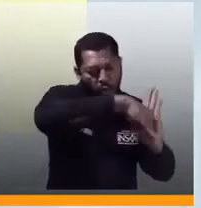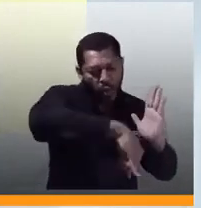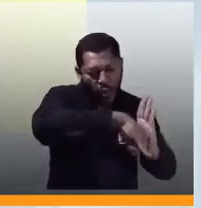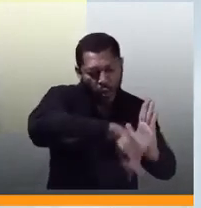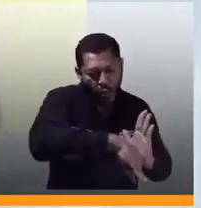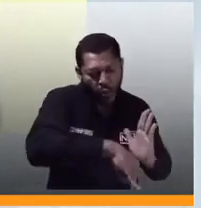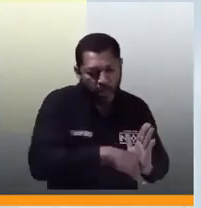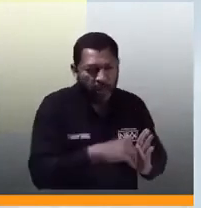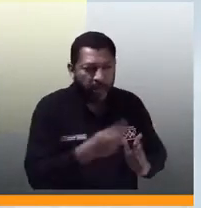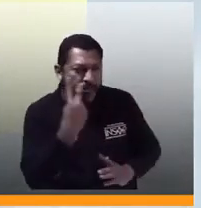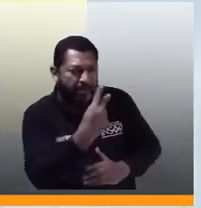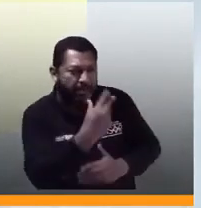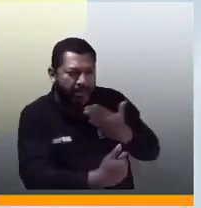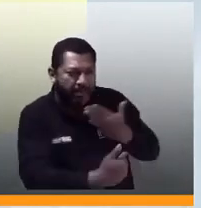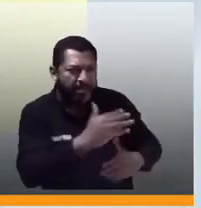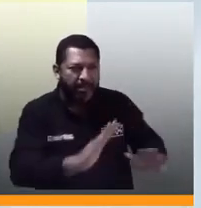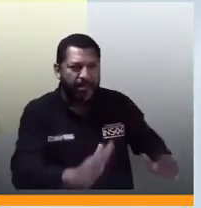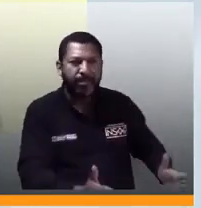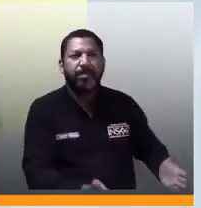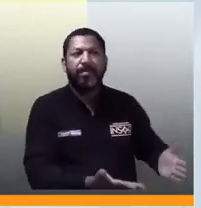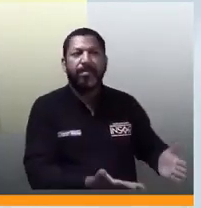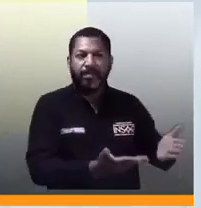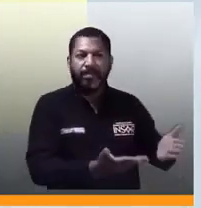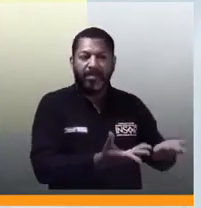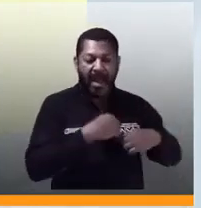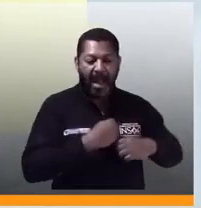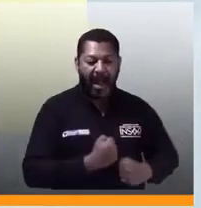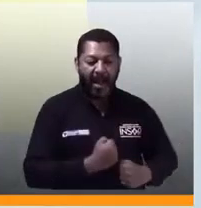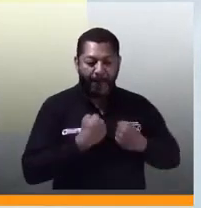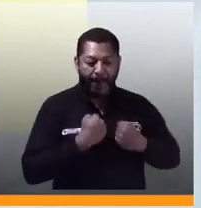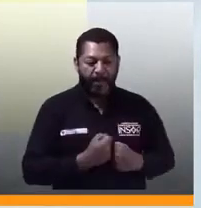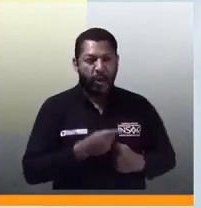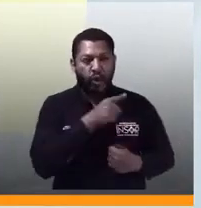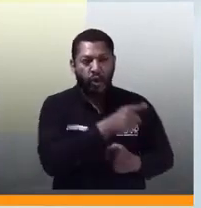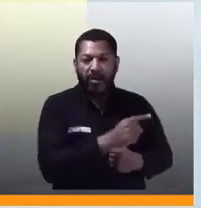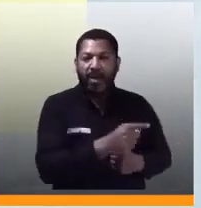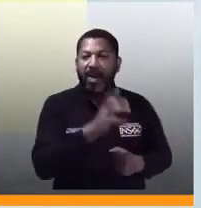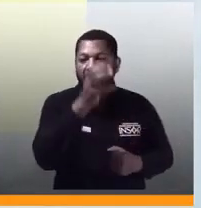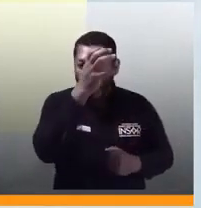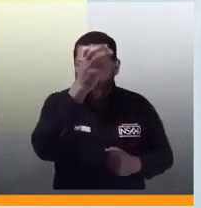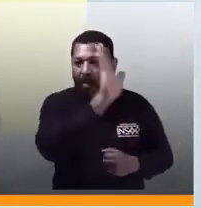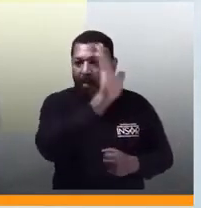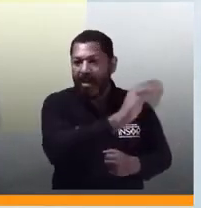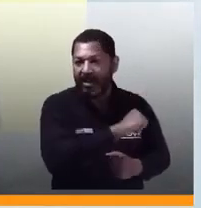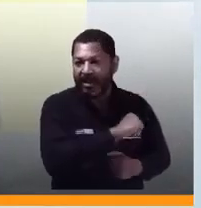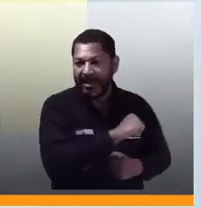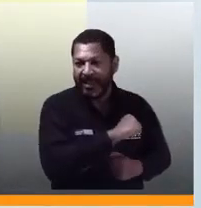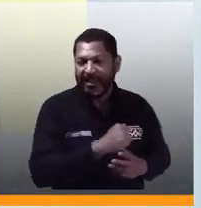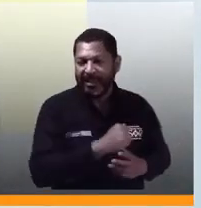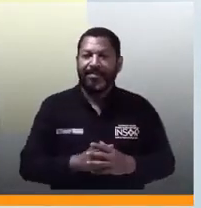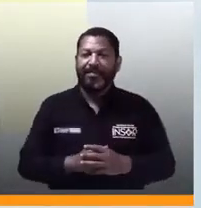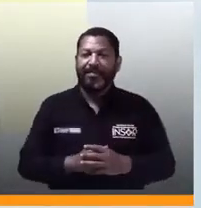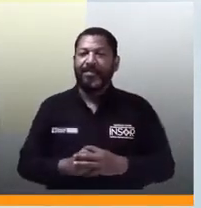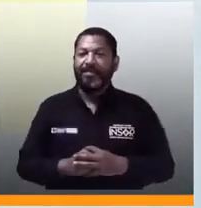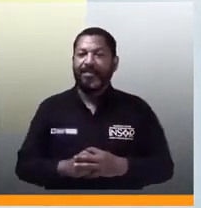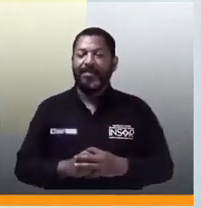ese progreso, esa transformación, esa apropiación de los conceptos que ellos se van dando. Entonces,